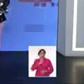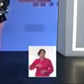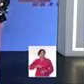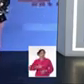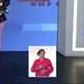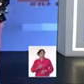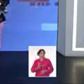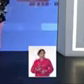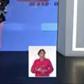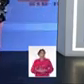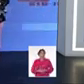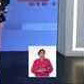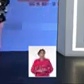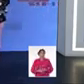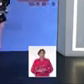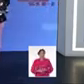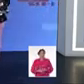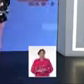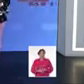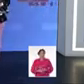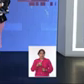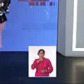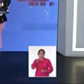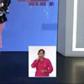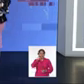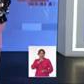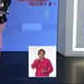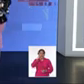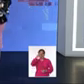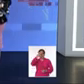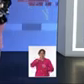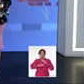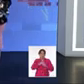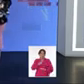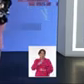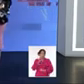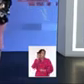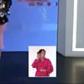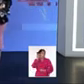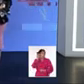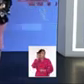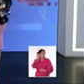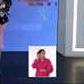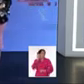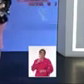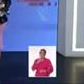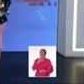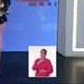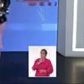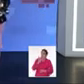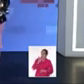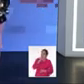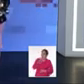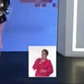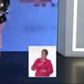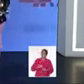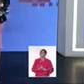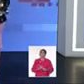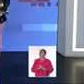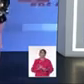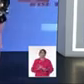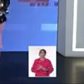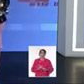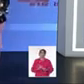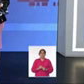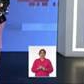cubana. Elena Urque, quien trascendió en la música por su extraordinaria voz, su bomba, como se dice a la hora de